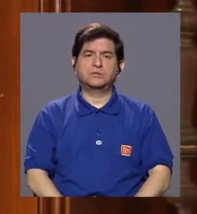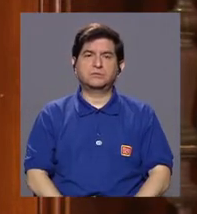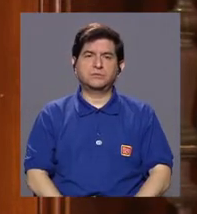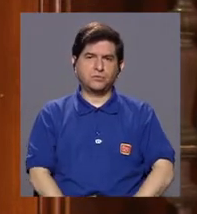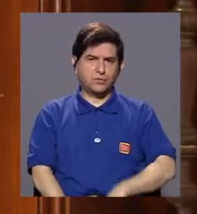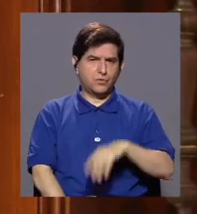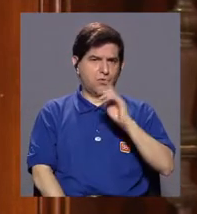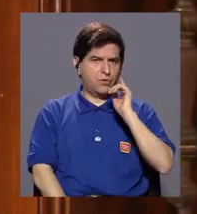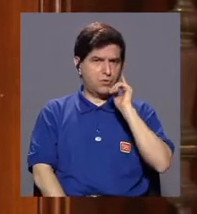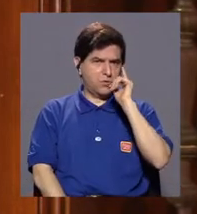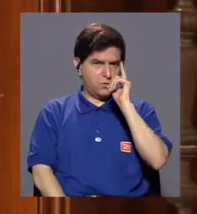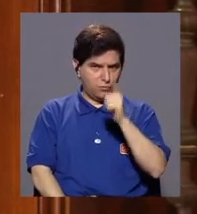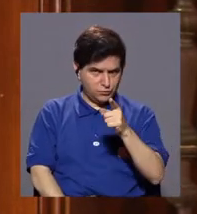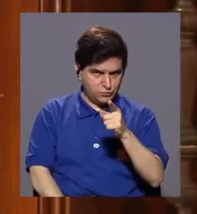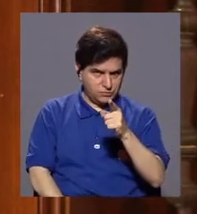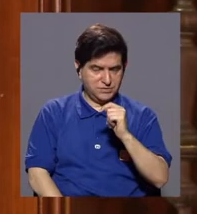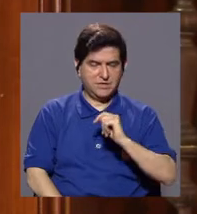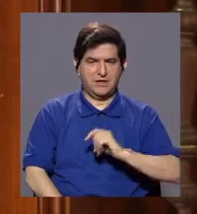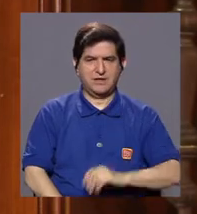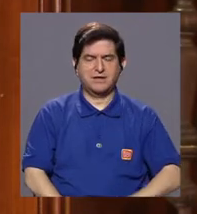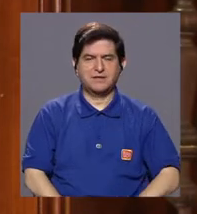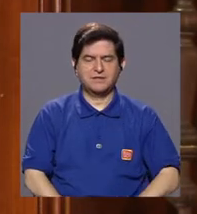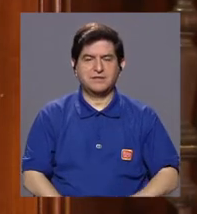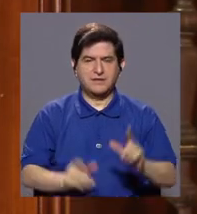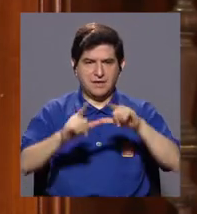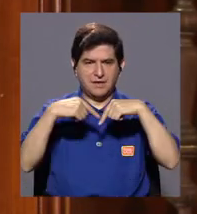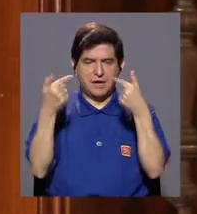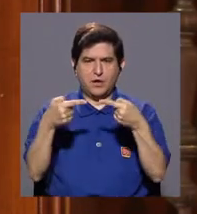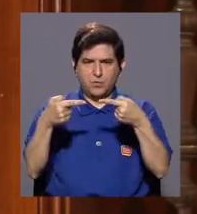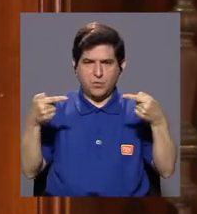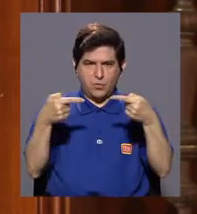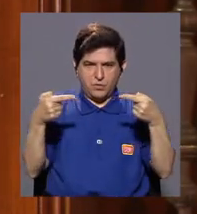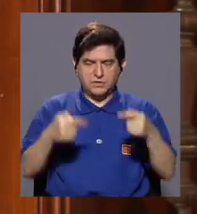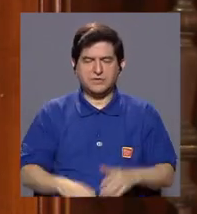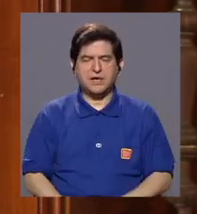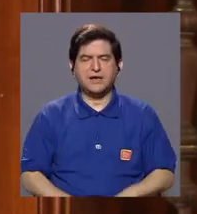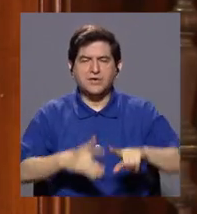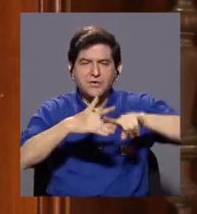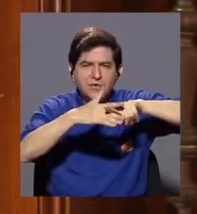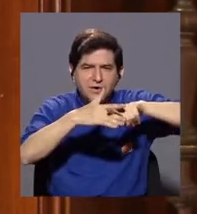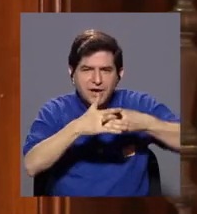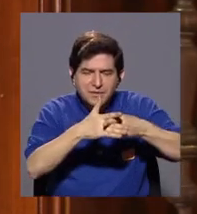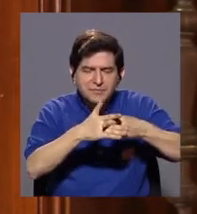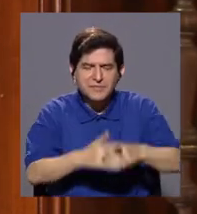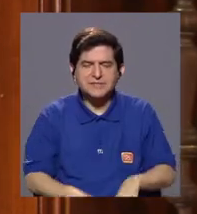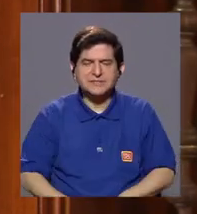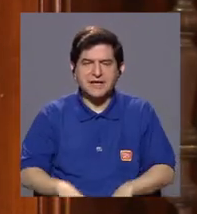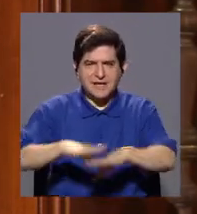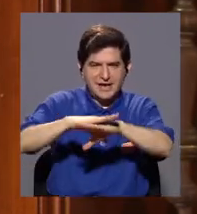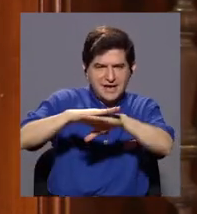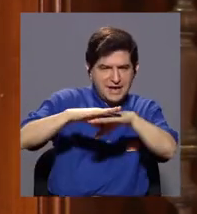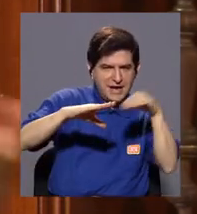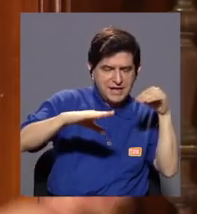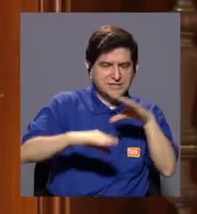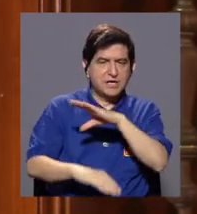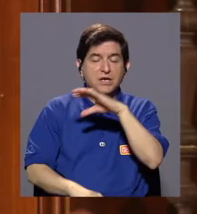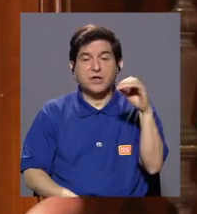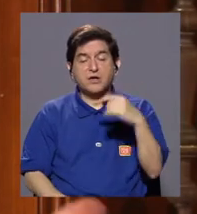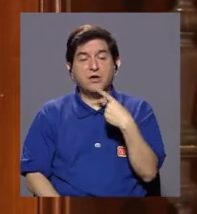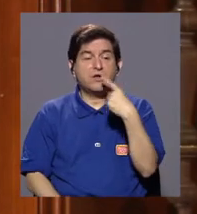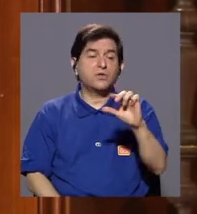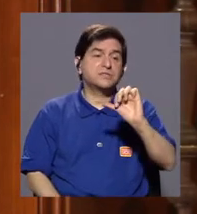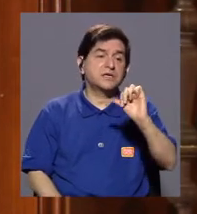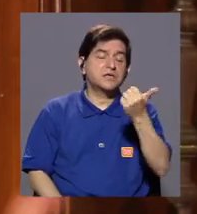¿Cómo logró usted que la contra empezara a retirarse o,